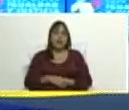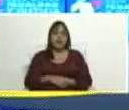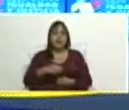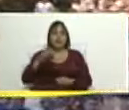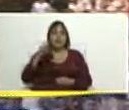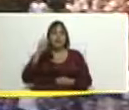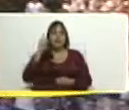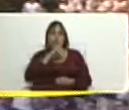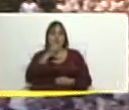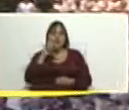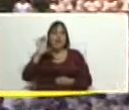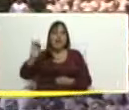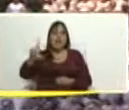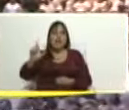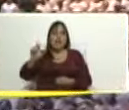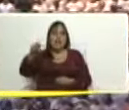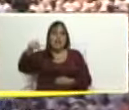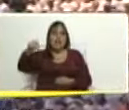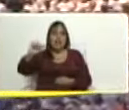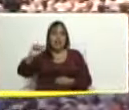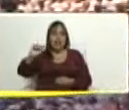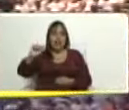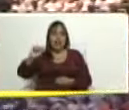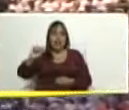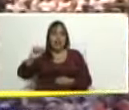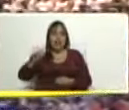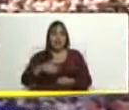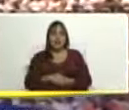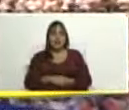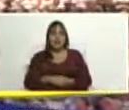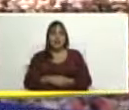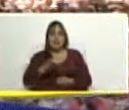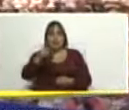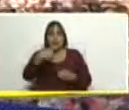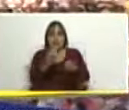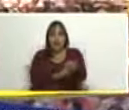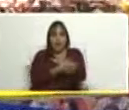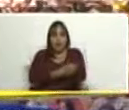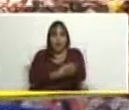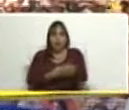Elena Frías de Chávez, a sus hermanos,